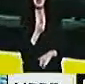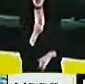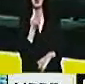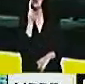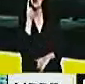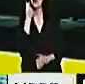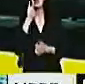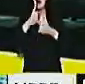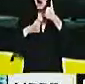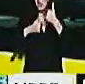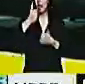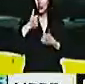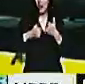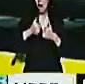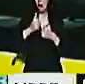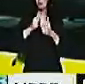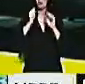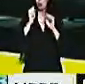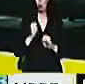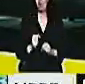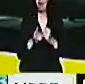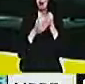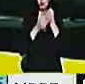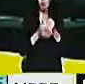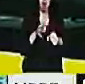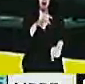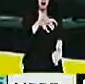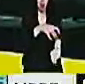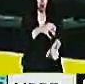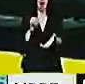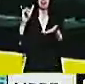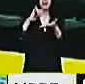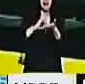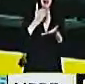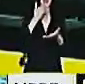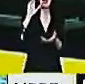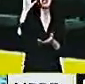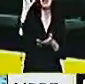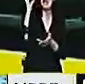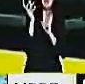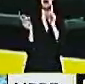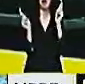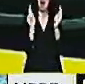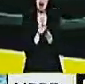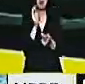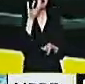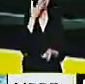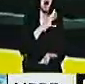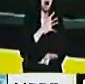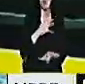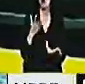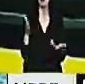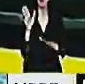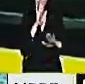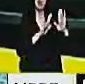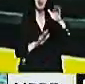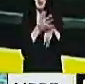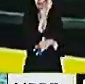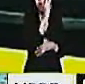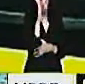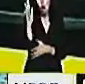región de Aysén, para los temas de la región de Aysén y del mundo, cambio climático, glaciares, agua, no sé, conservación